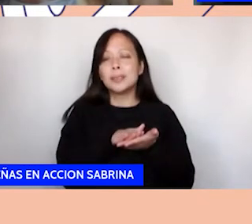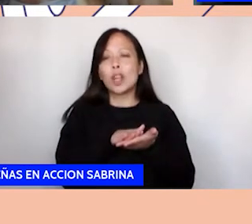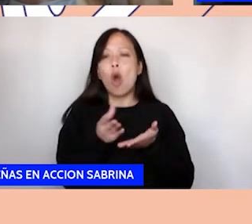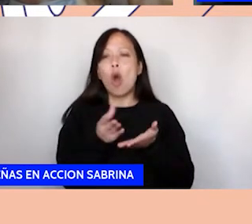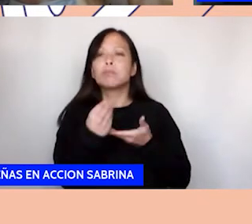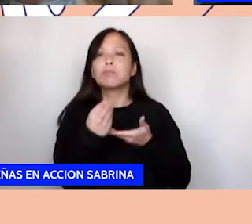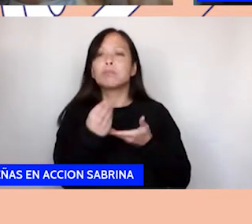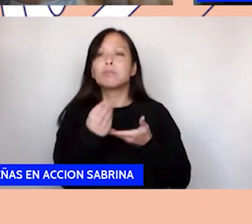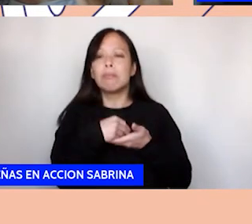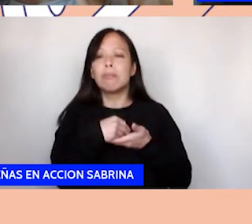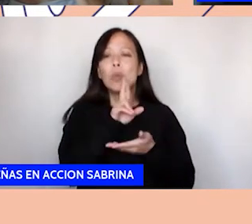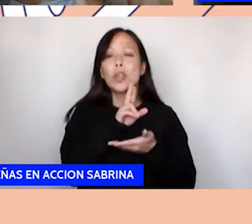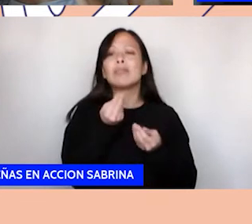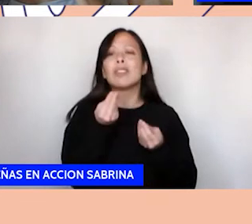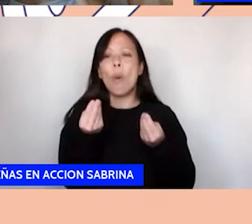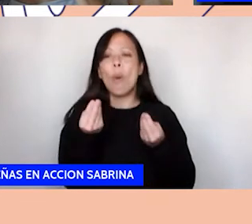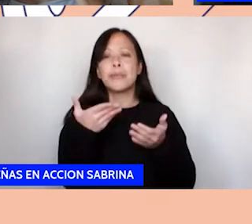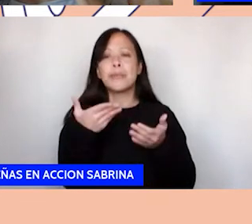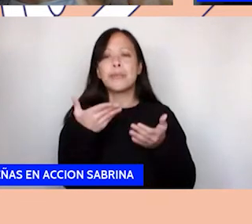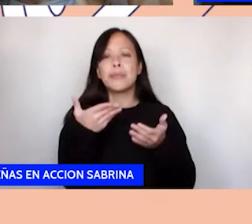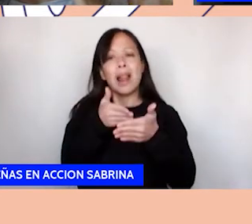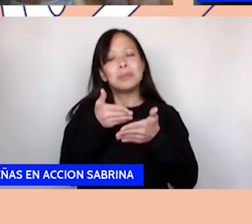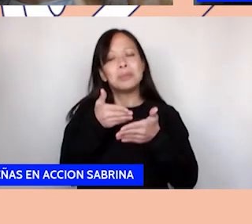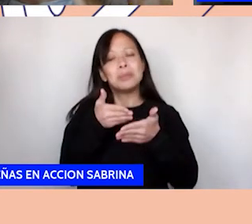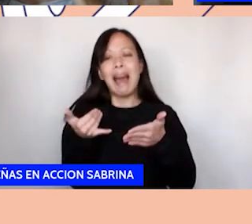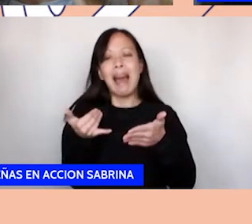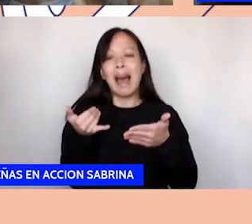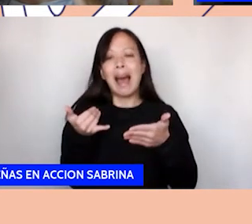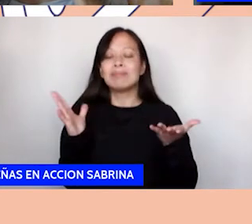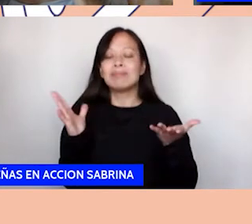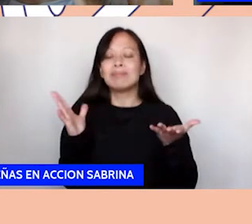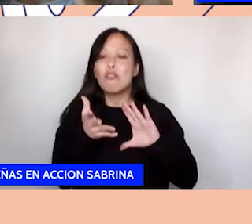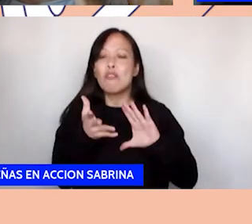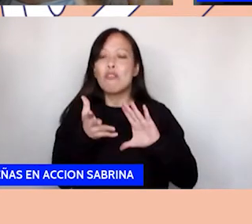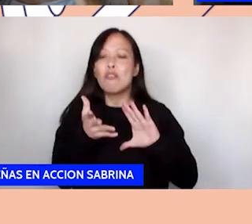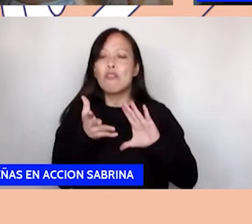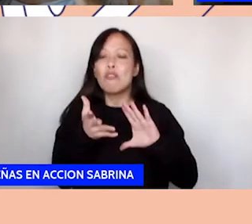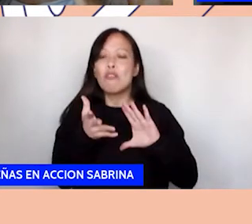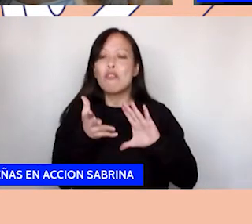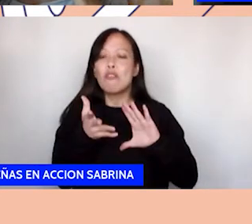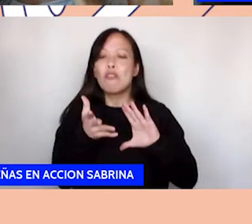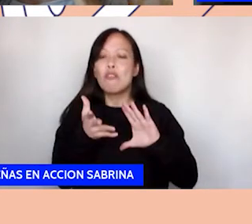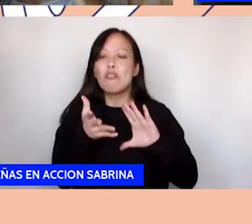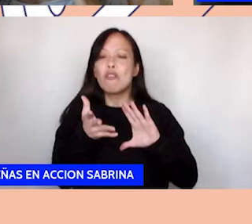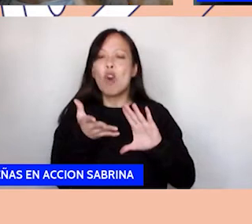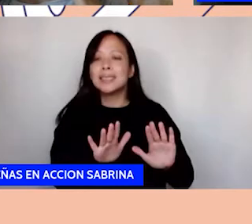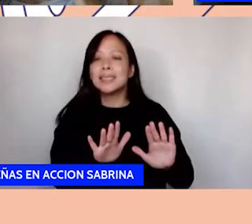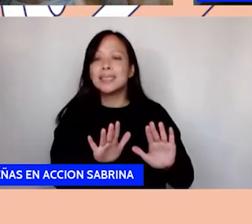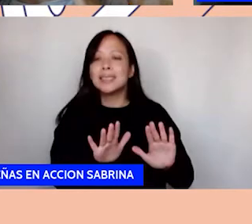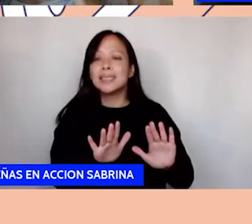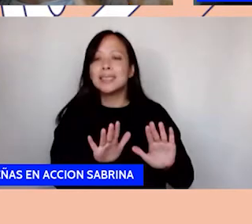en ese sentido, digamos, Open Hearings, a partir de un grant que tuvo de Hewlett, nos pidieron hacer una investigación, que es un poco